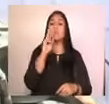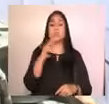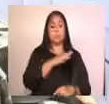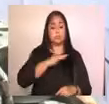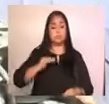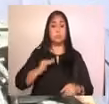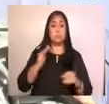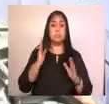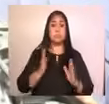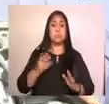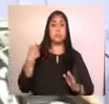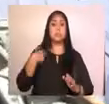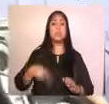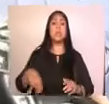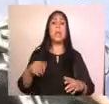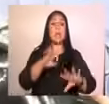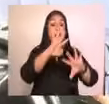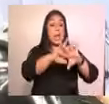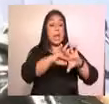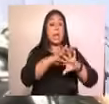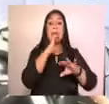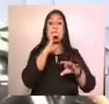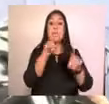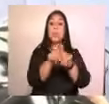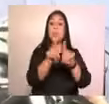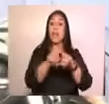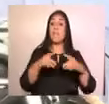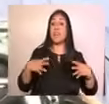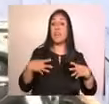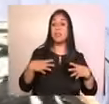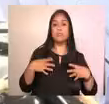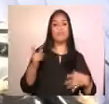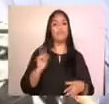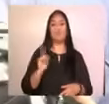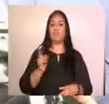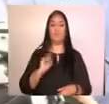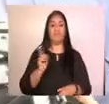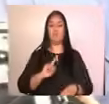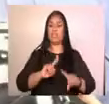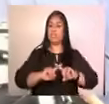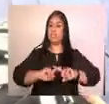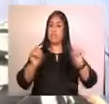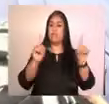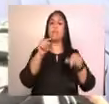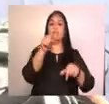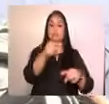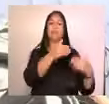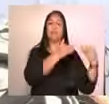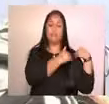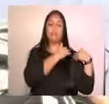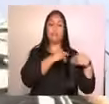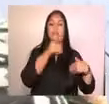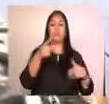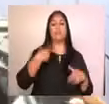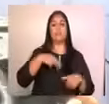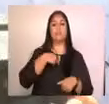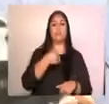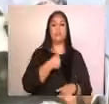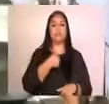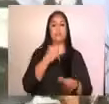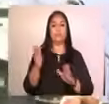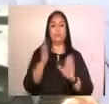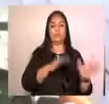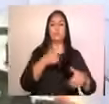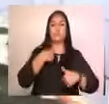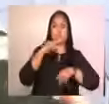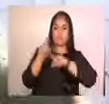prisión no es vacación. Y ese es el compromiso que nosotros tenemos. Gracias, señor presidente. Comenzamos con la rueda